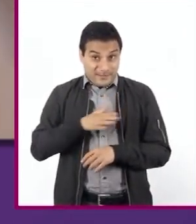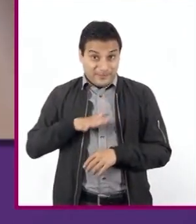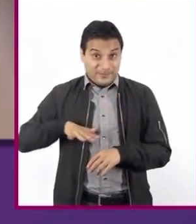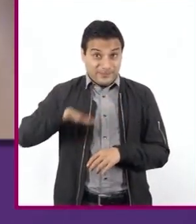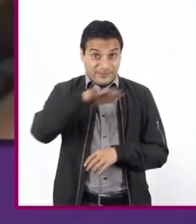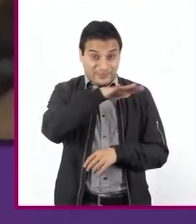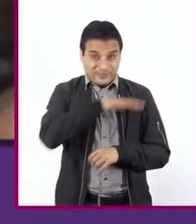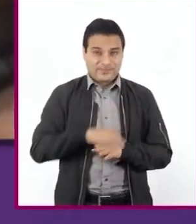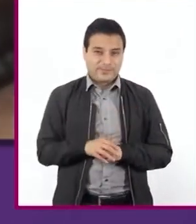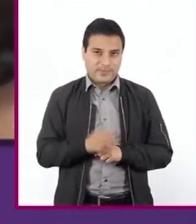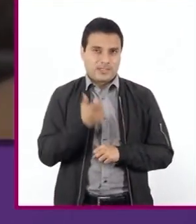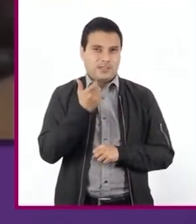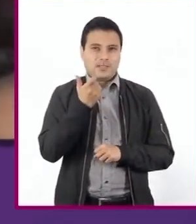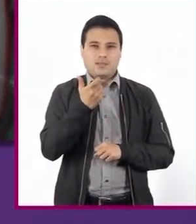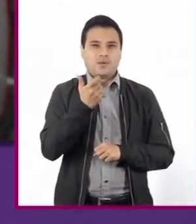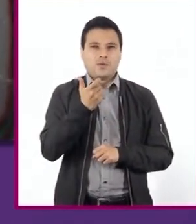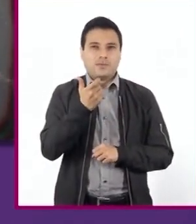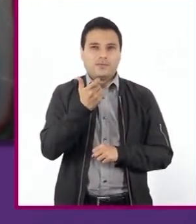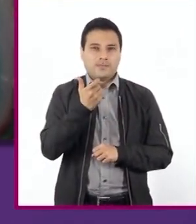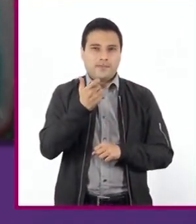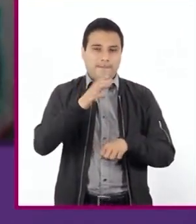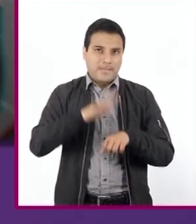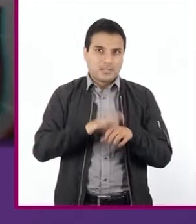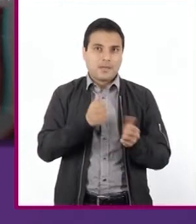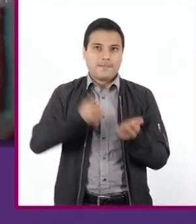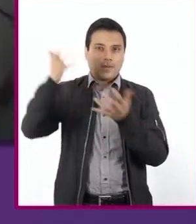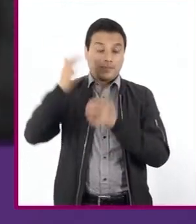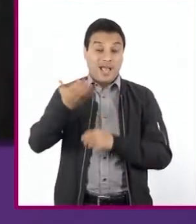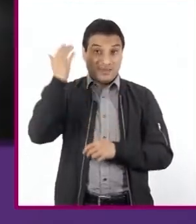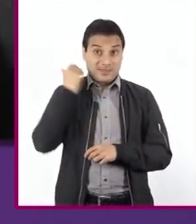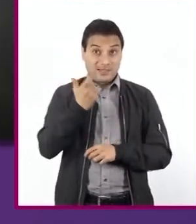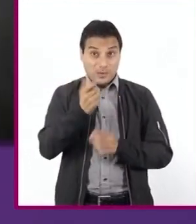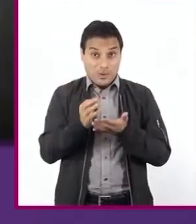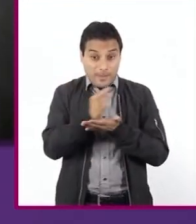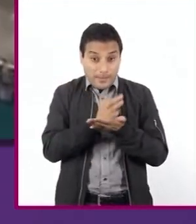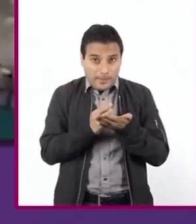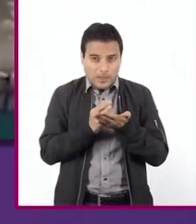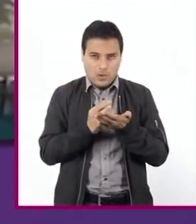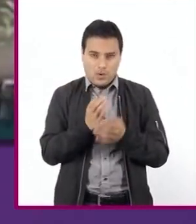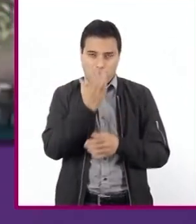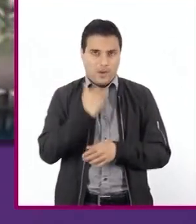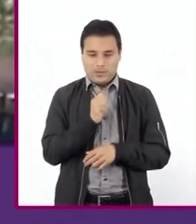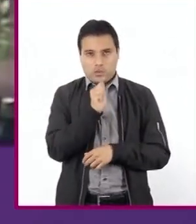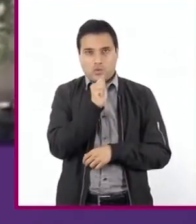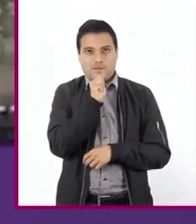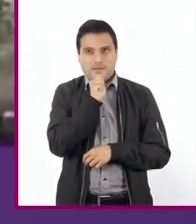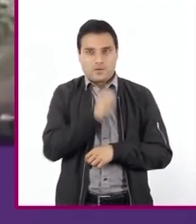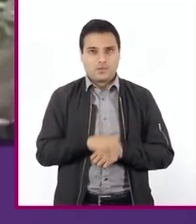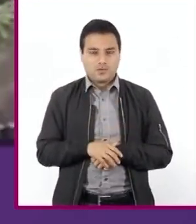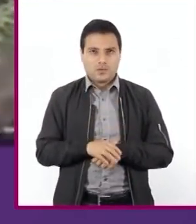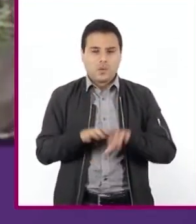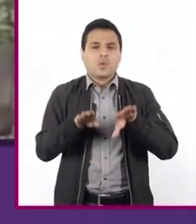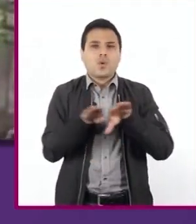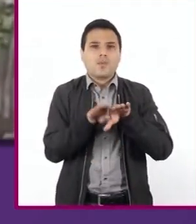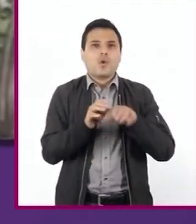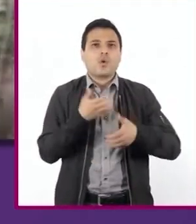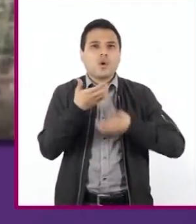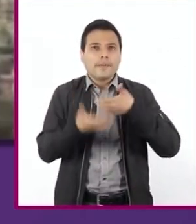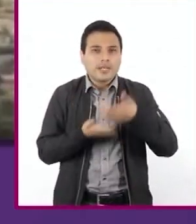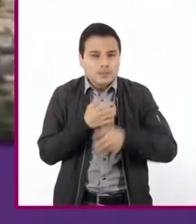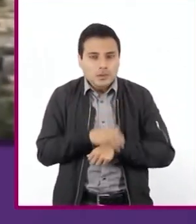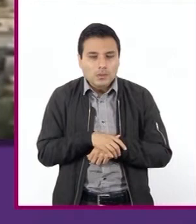economía más orientada hacia el mercado, que no existía moneda ni medios de pago metálico, son economías con una